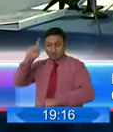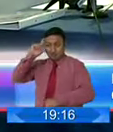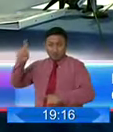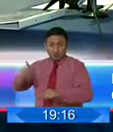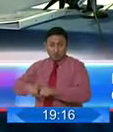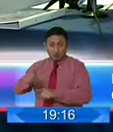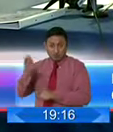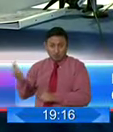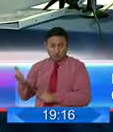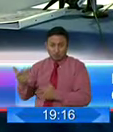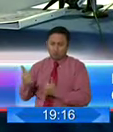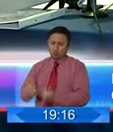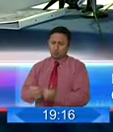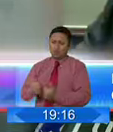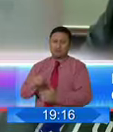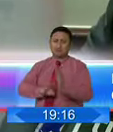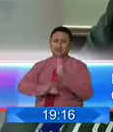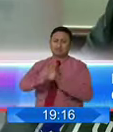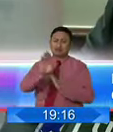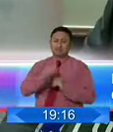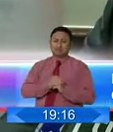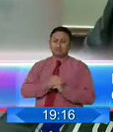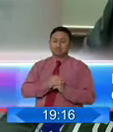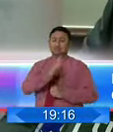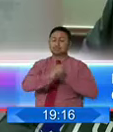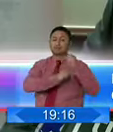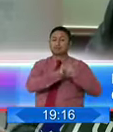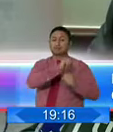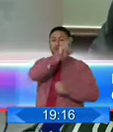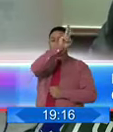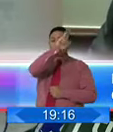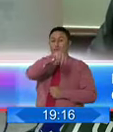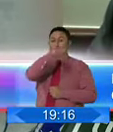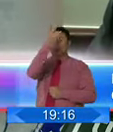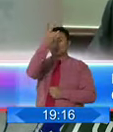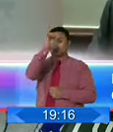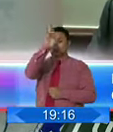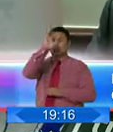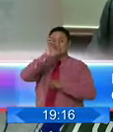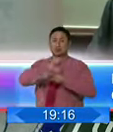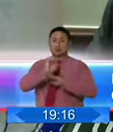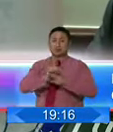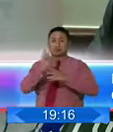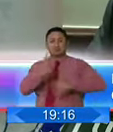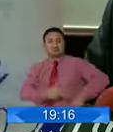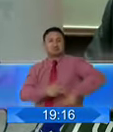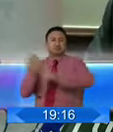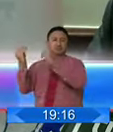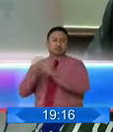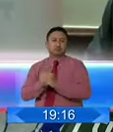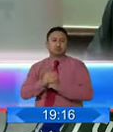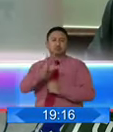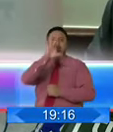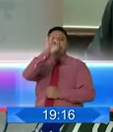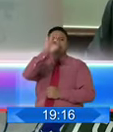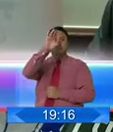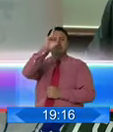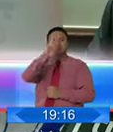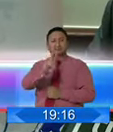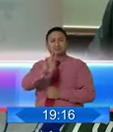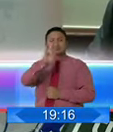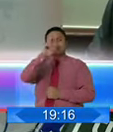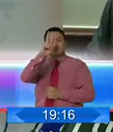este organismo económico. En el 2017, el Ecuador exportó alrededor de 872 millones de